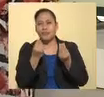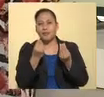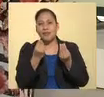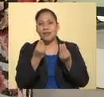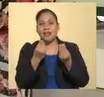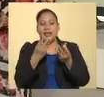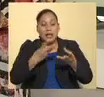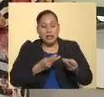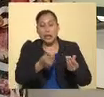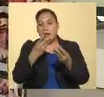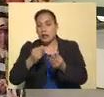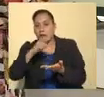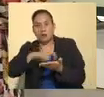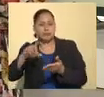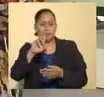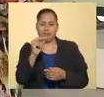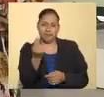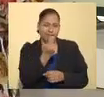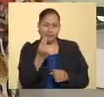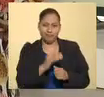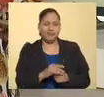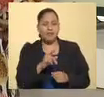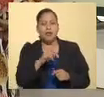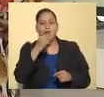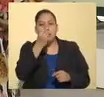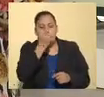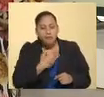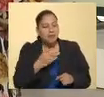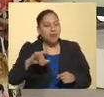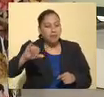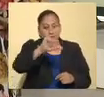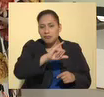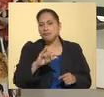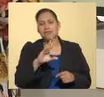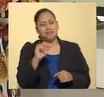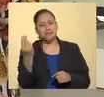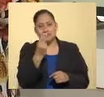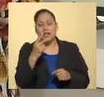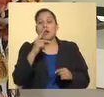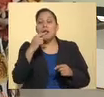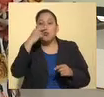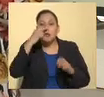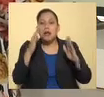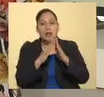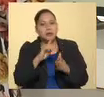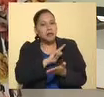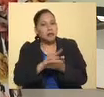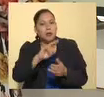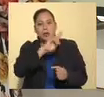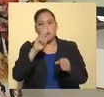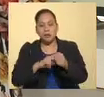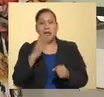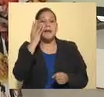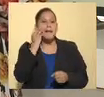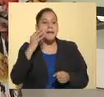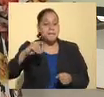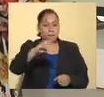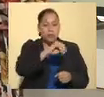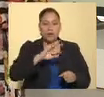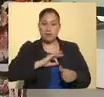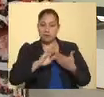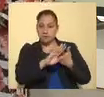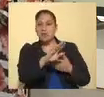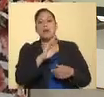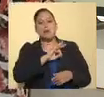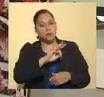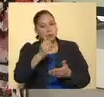muchísimas gasto, ¿no? En productos de aromatizantes para que tu casa de verdad huela rico. Y para desinfectar, ya lo saben, el limón es un gran